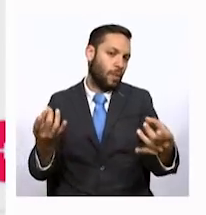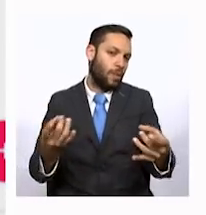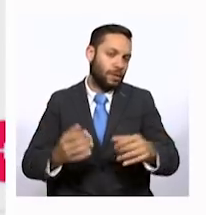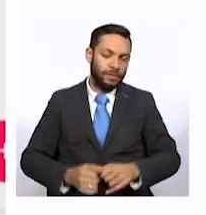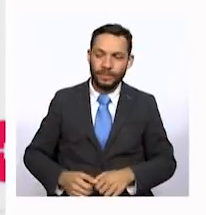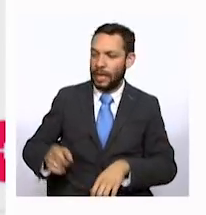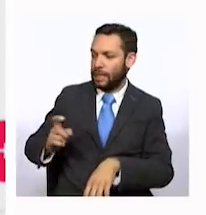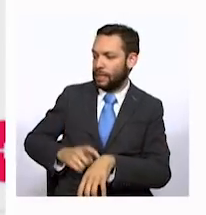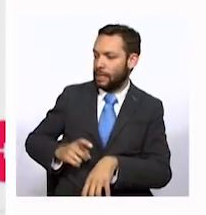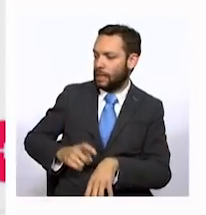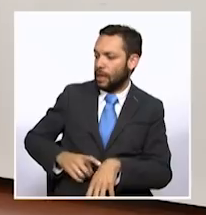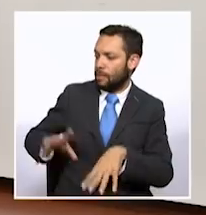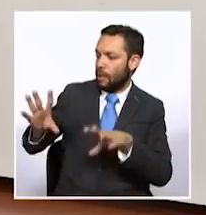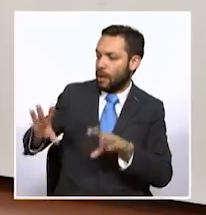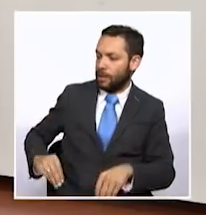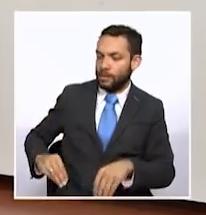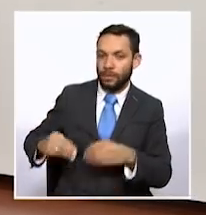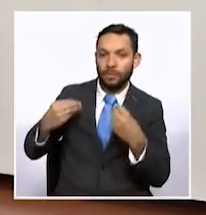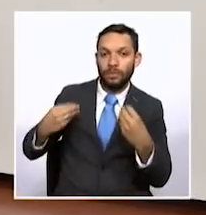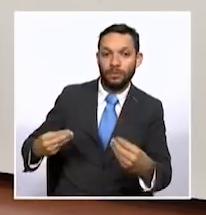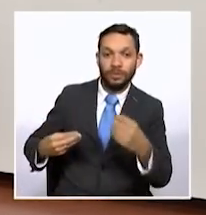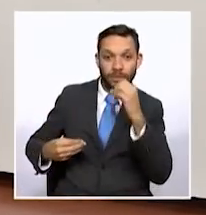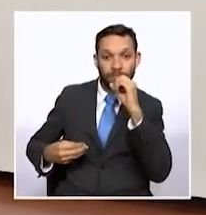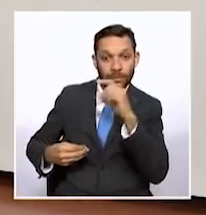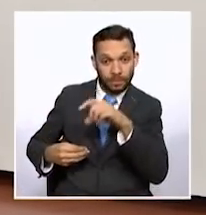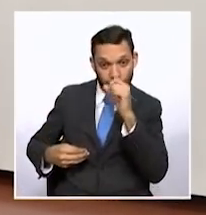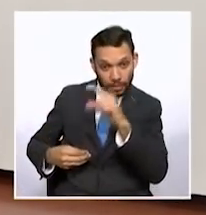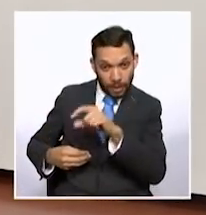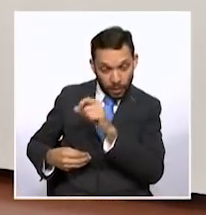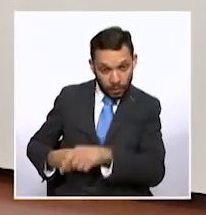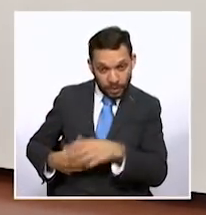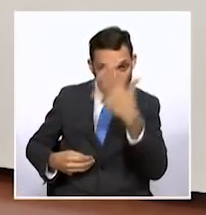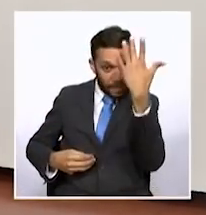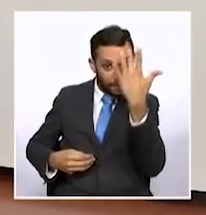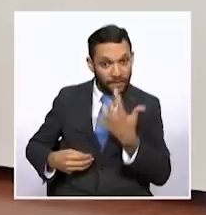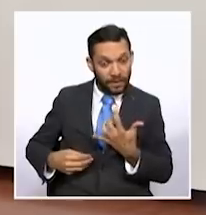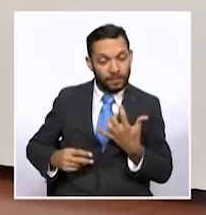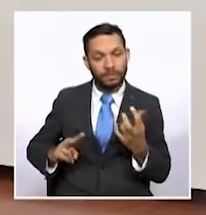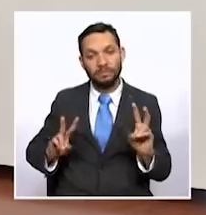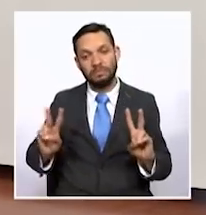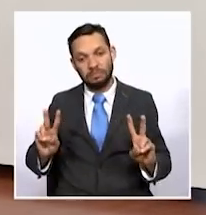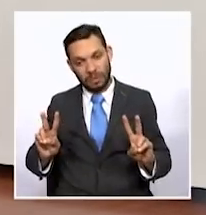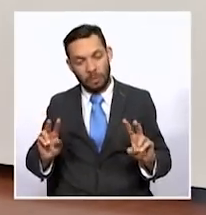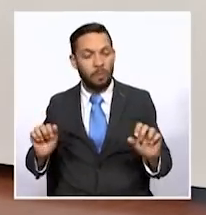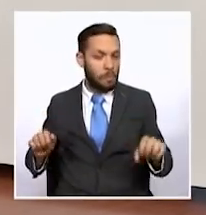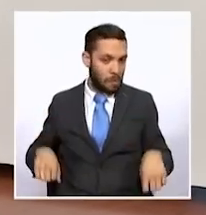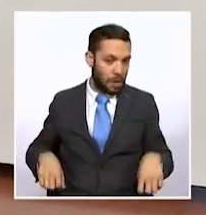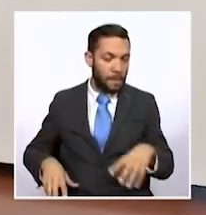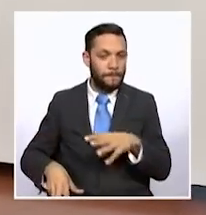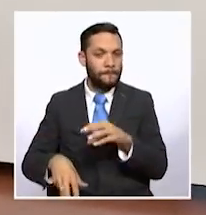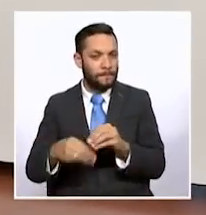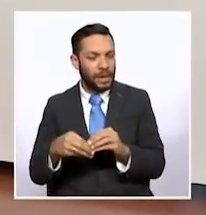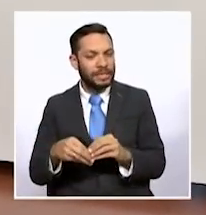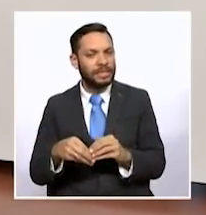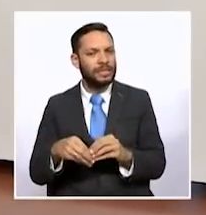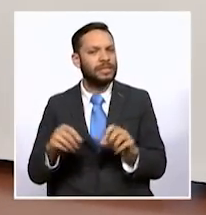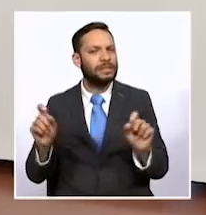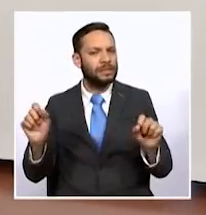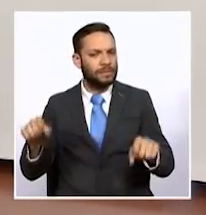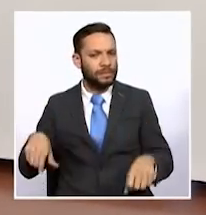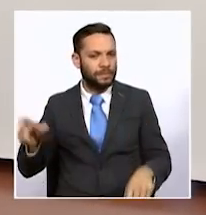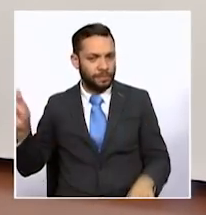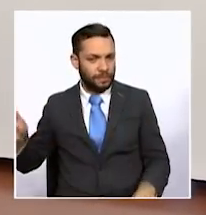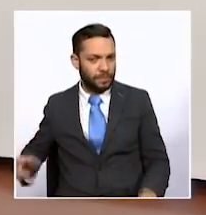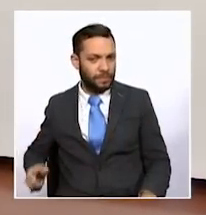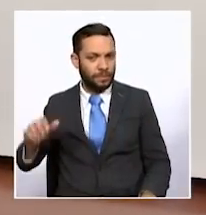acaba el tiempo, lástima, tantas preguntas. Ustedes nos pueden dejarlas muchas en Facebook, pero también pueden tener la posibilidad de contactar en Manizales al